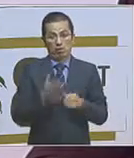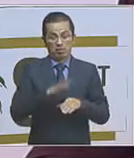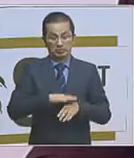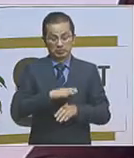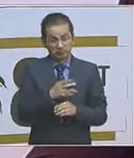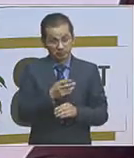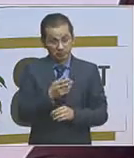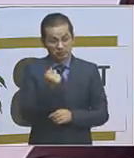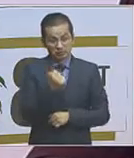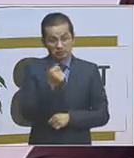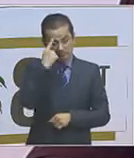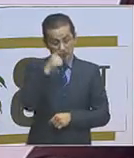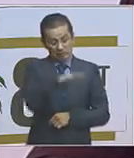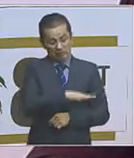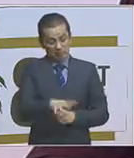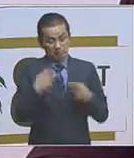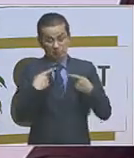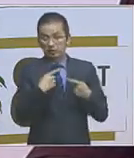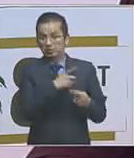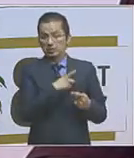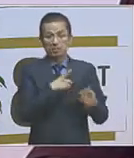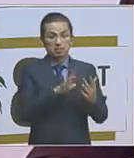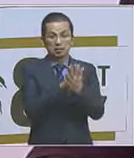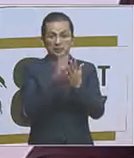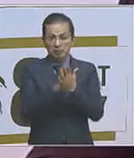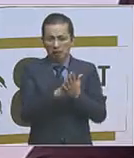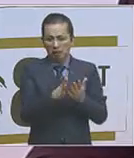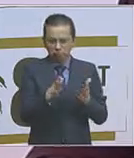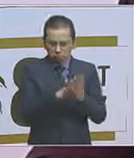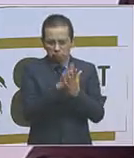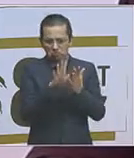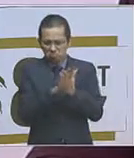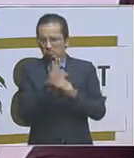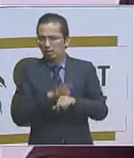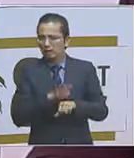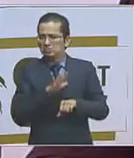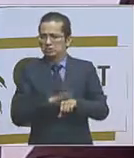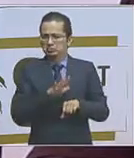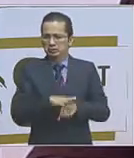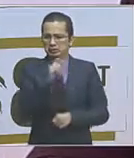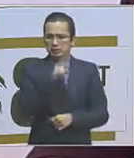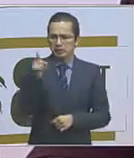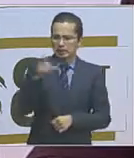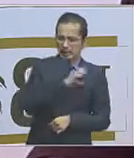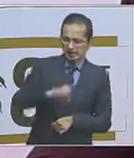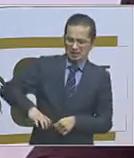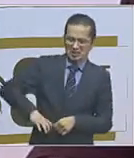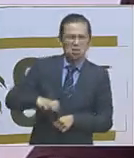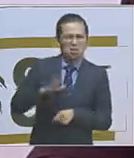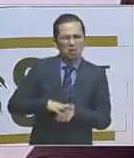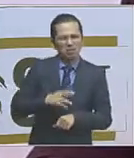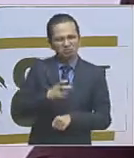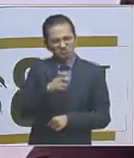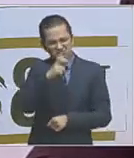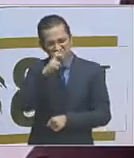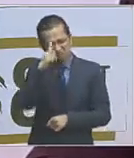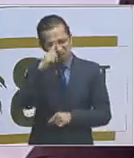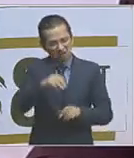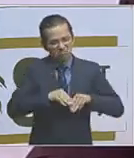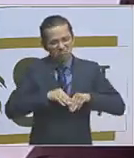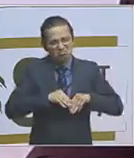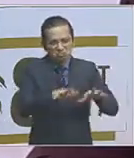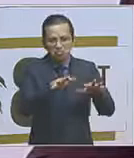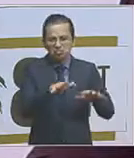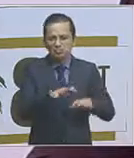la participación ciudadana y la agresividad con la que los candidatos y candidatas hacen campaña que hacemos